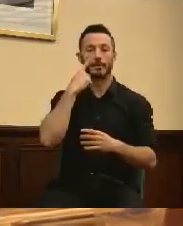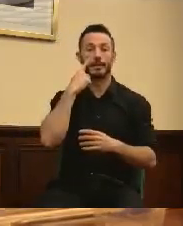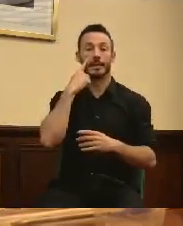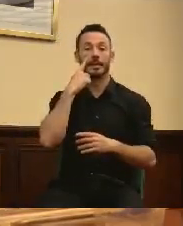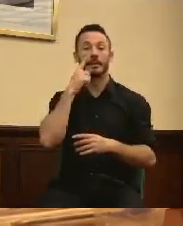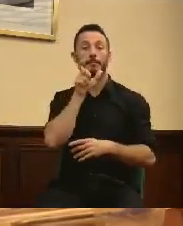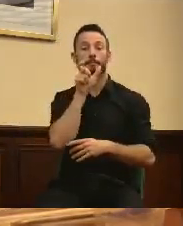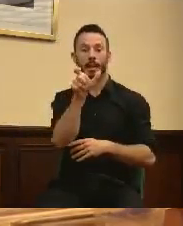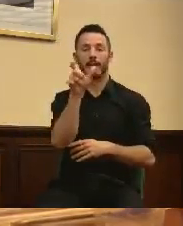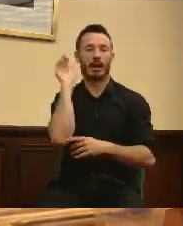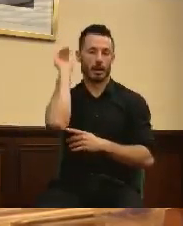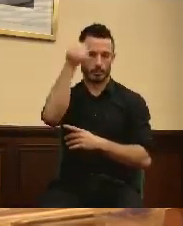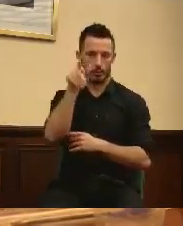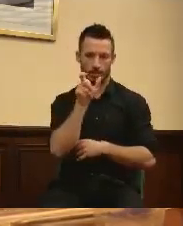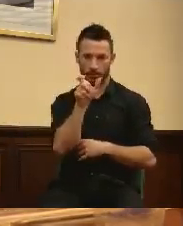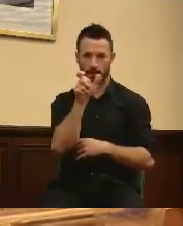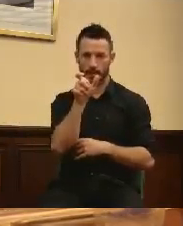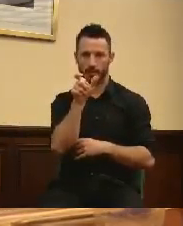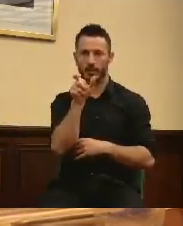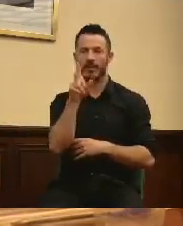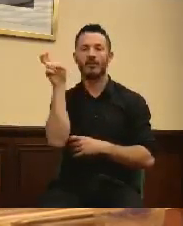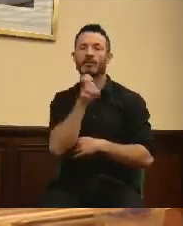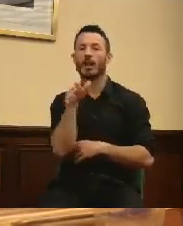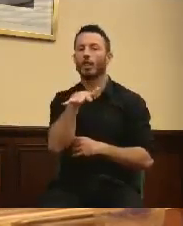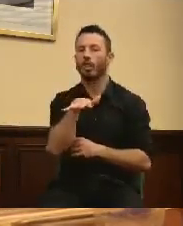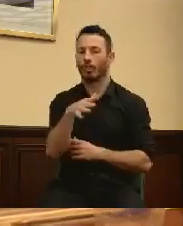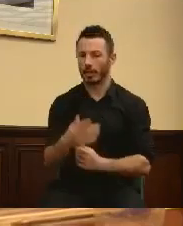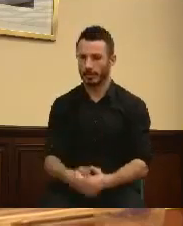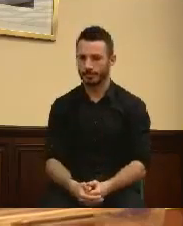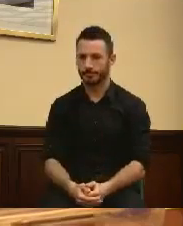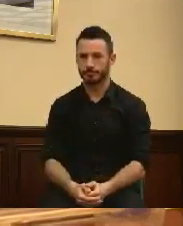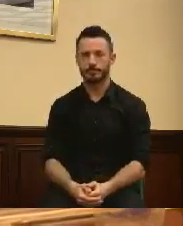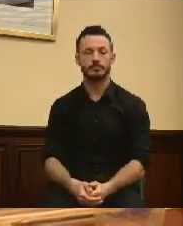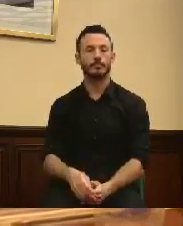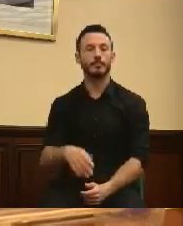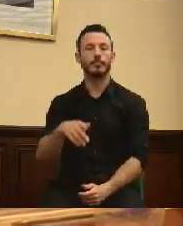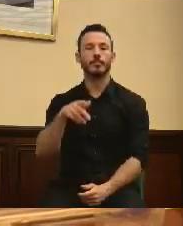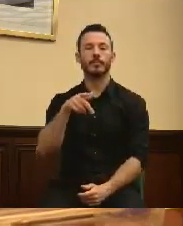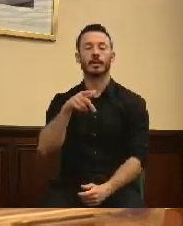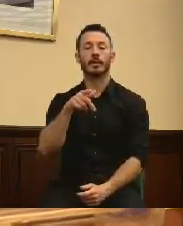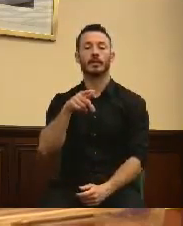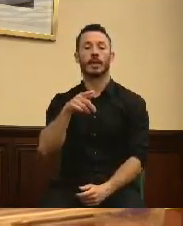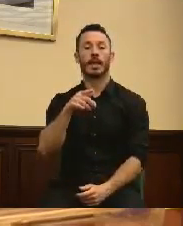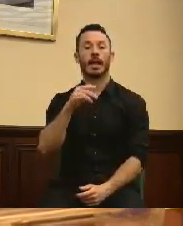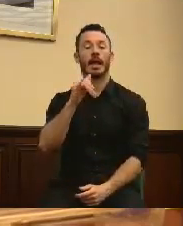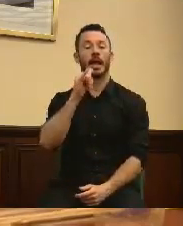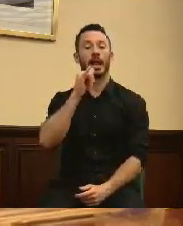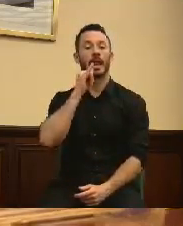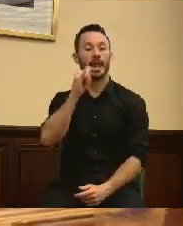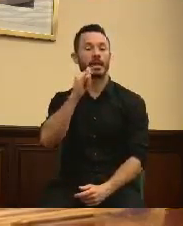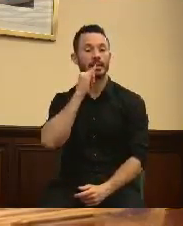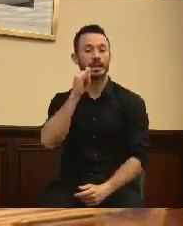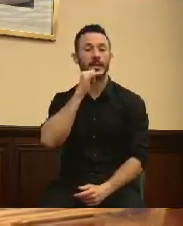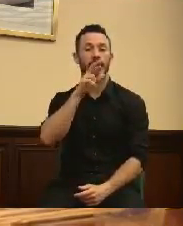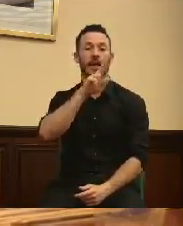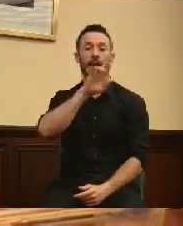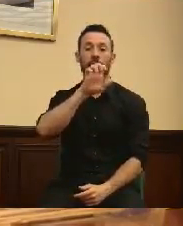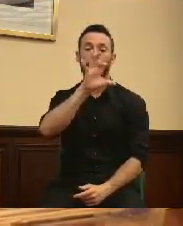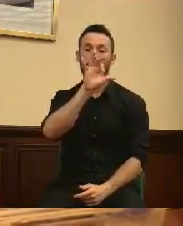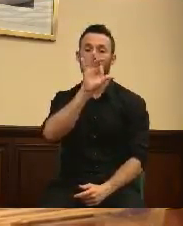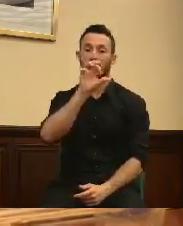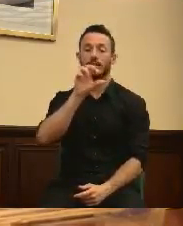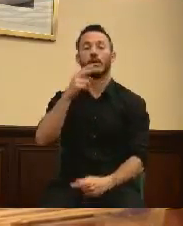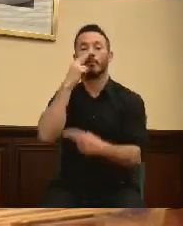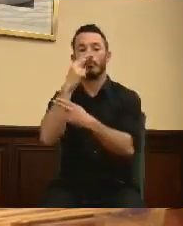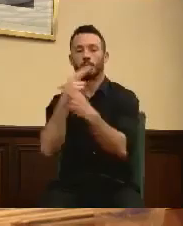etimológico de la palabra república, vemos que esta palabra proviene de la expresión del latín res publica, que significa